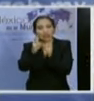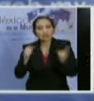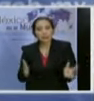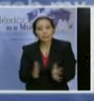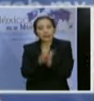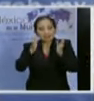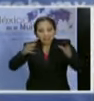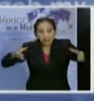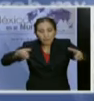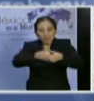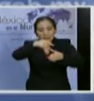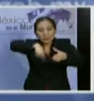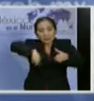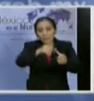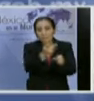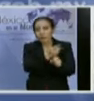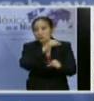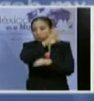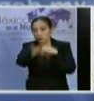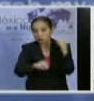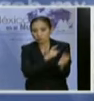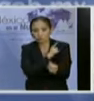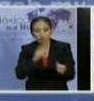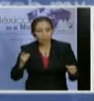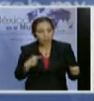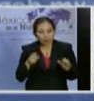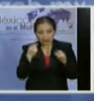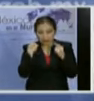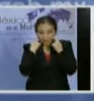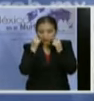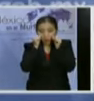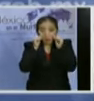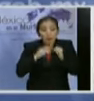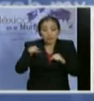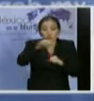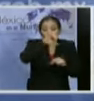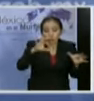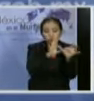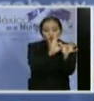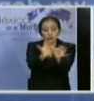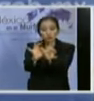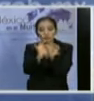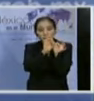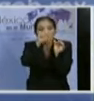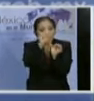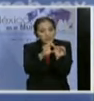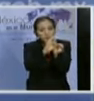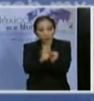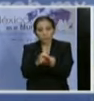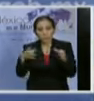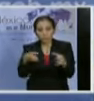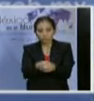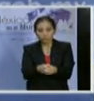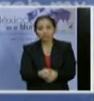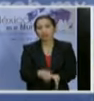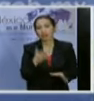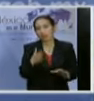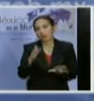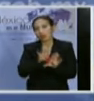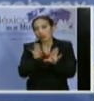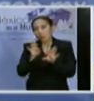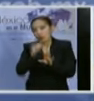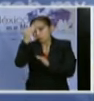partícipes, digamos, de lo que ahí ocurre, y que todos deben de estar entonces considerados en una alianza, siempre en una alianza con la sociedad. Y hacemos